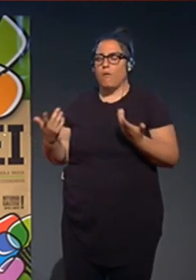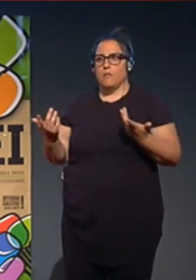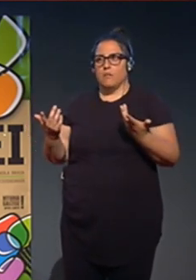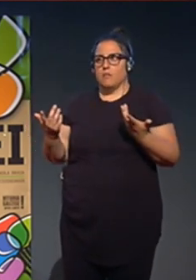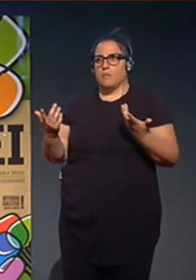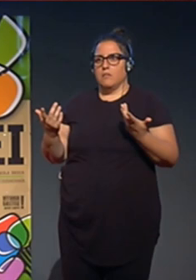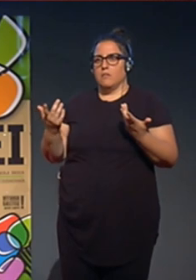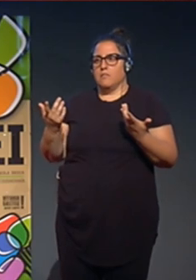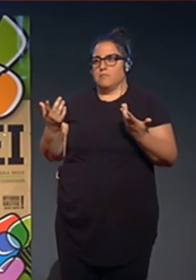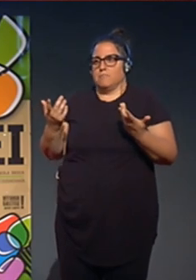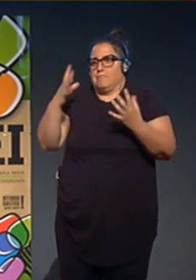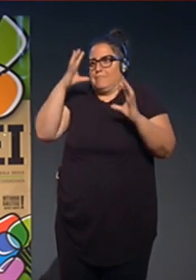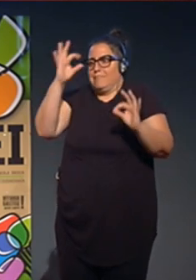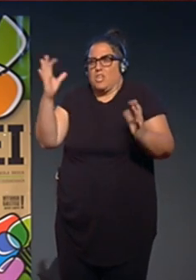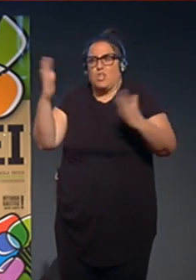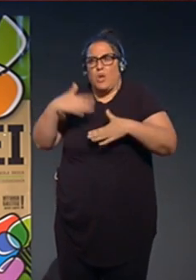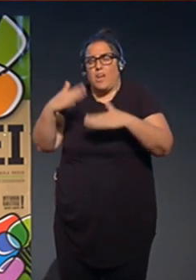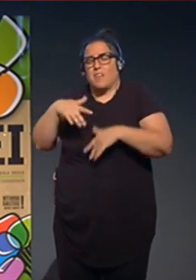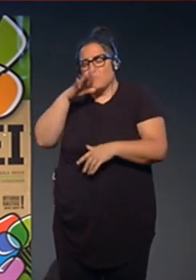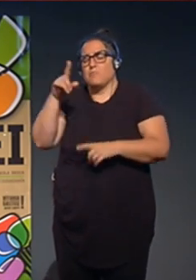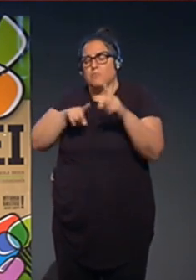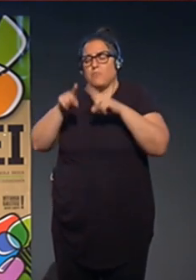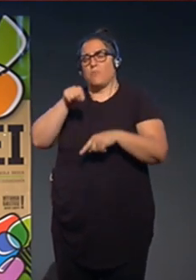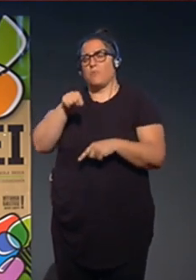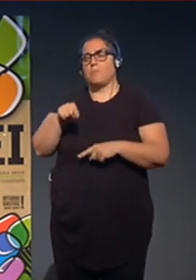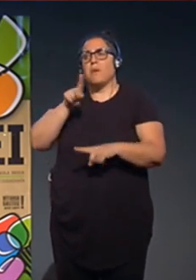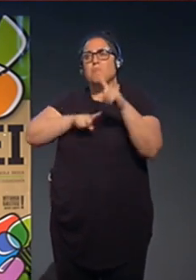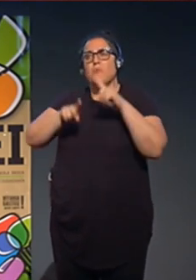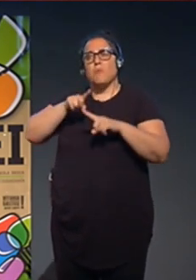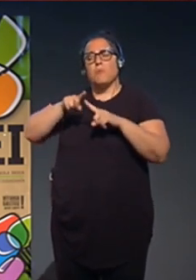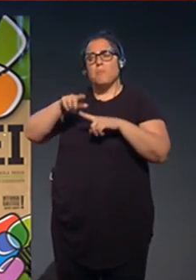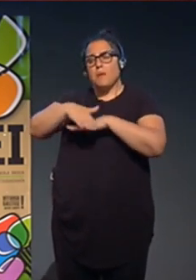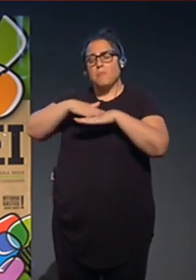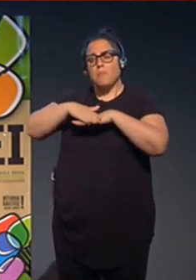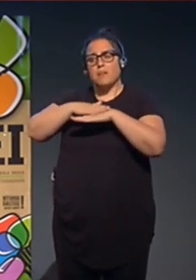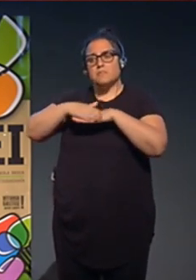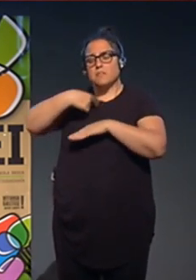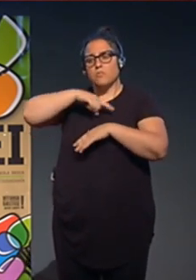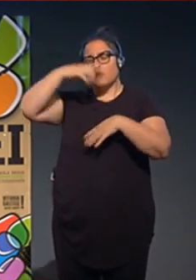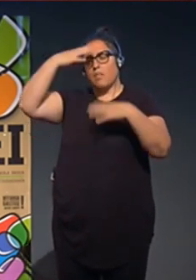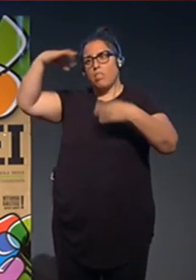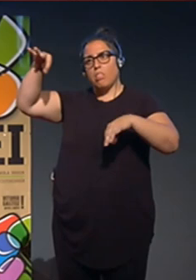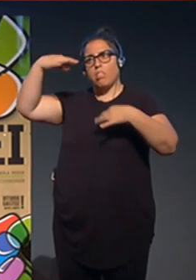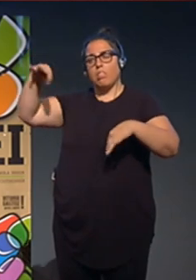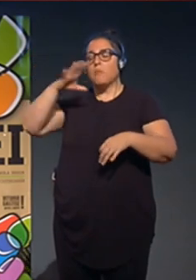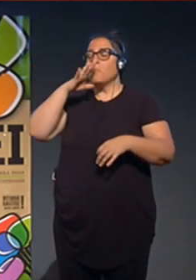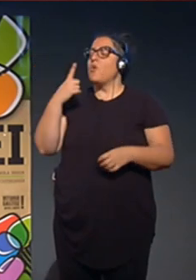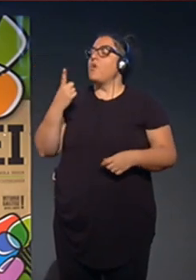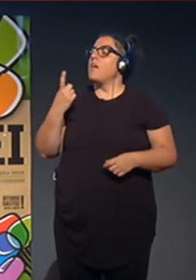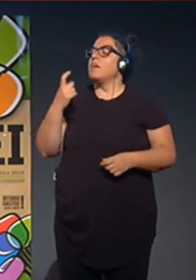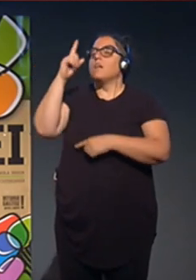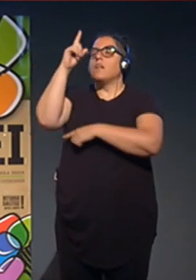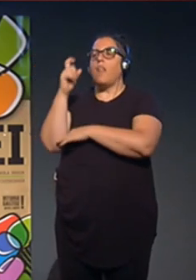Este es el tema y entonces hay ahí una serie de problemas de fondo en los que no reparamos porque es necesario tiene que ser así no